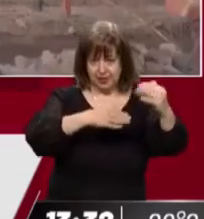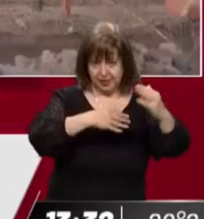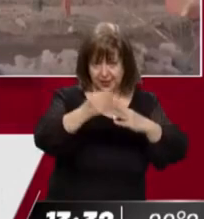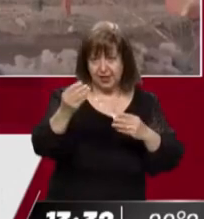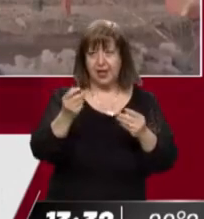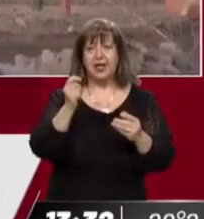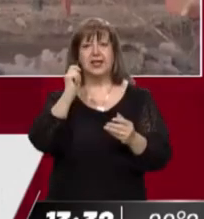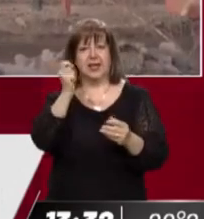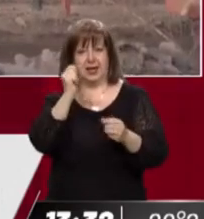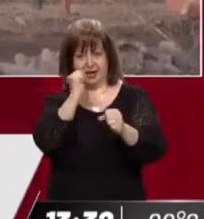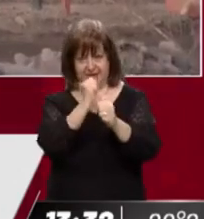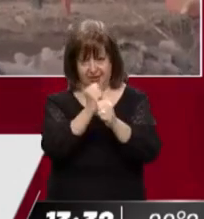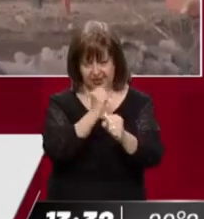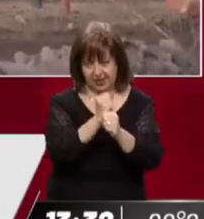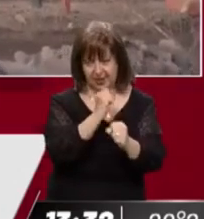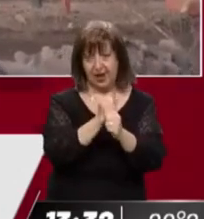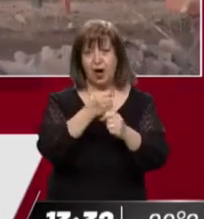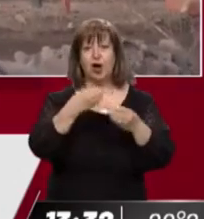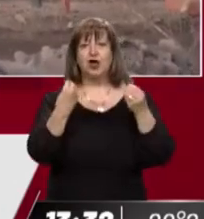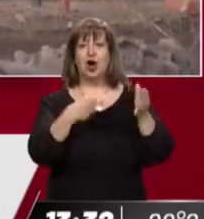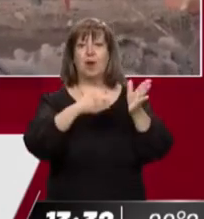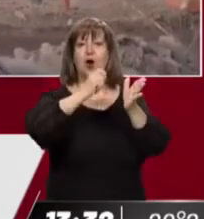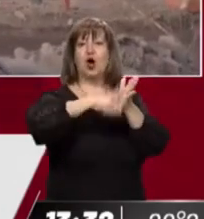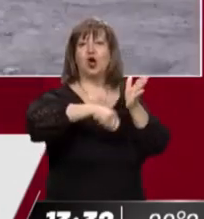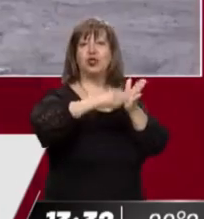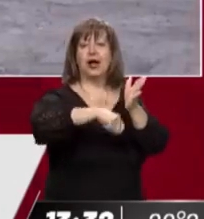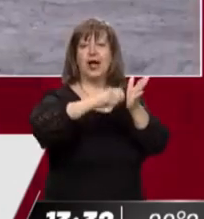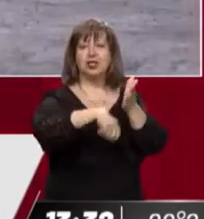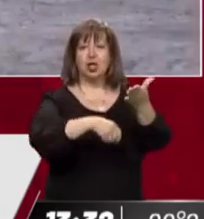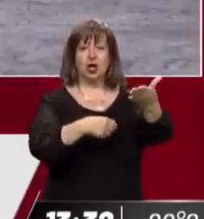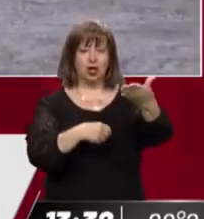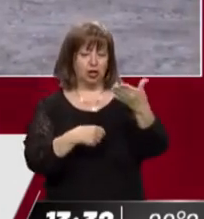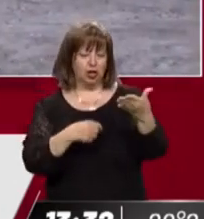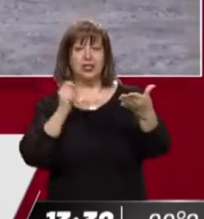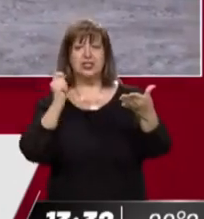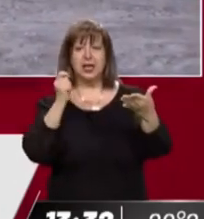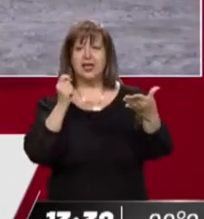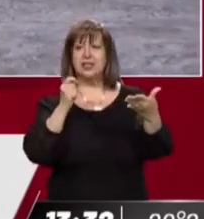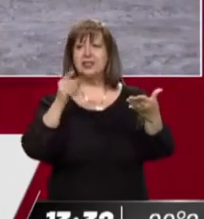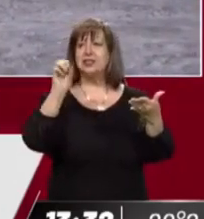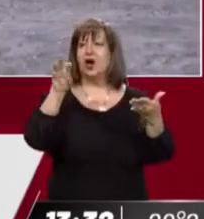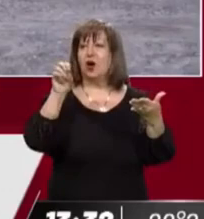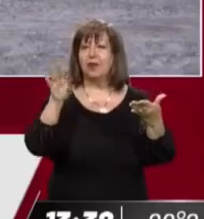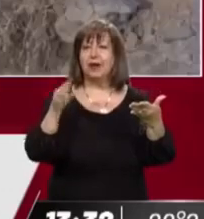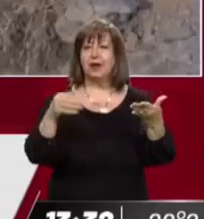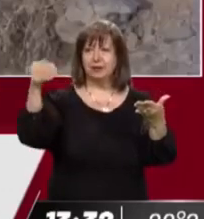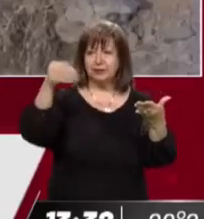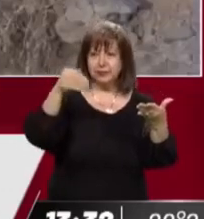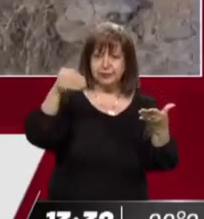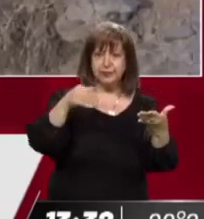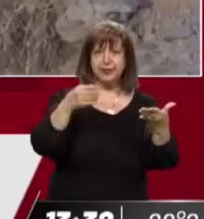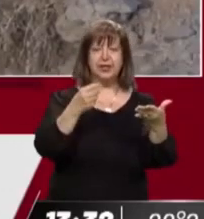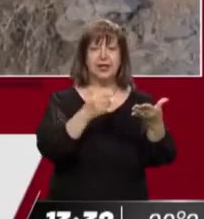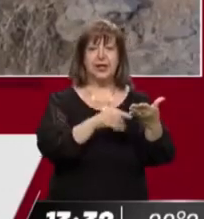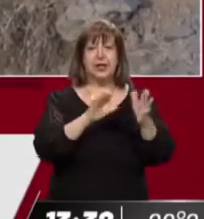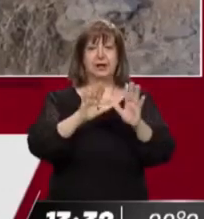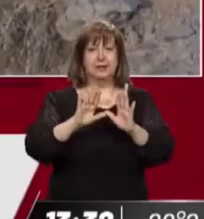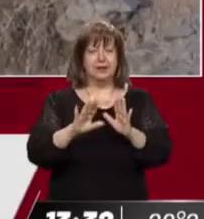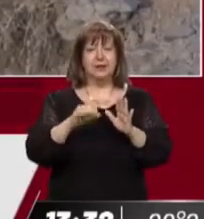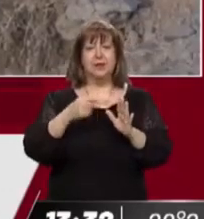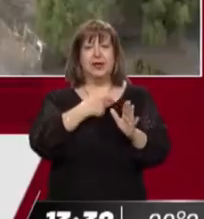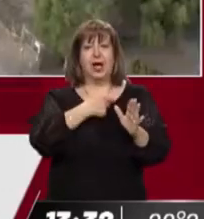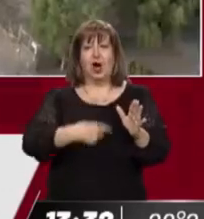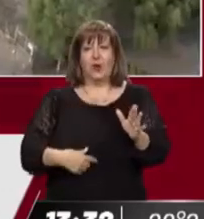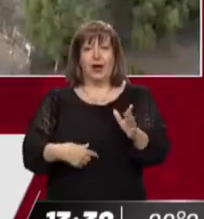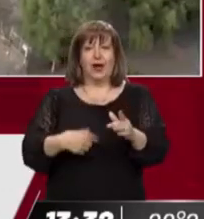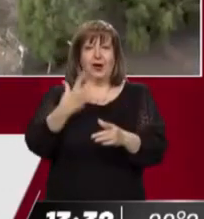y a partir de ahí cada contrato, imagino que se estudiará, digamos, a ver, tengamos en cuenta que se han hecho cargo del gobierno